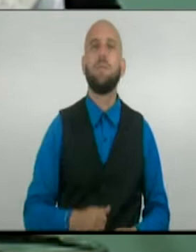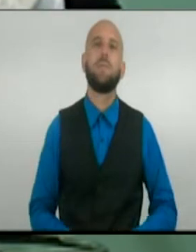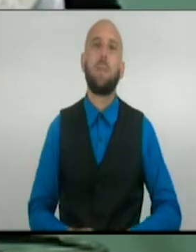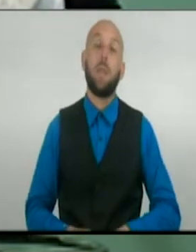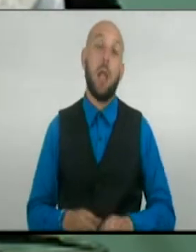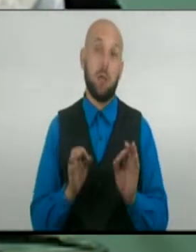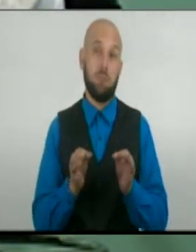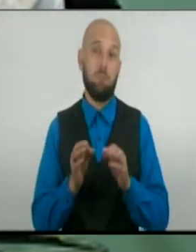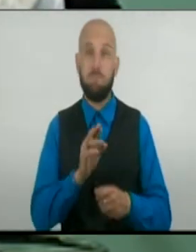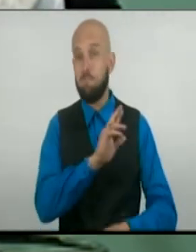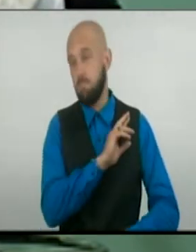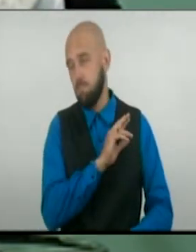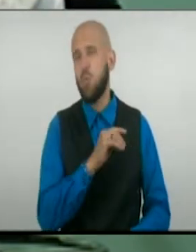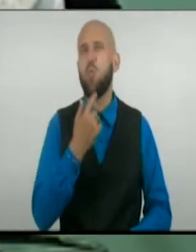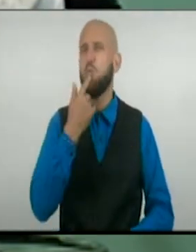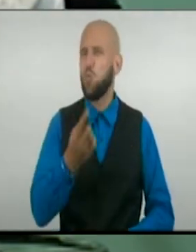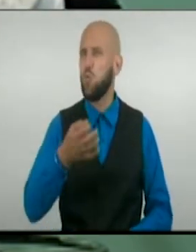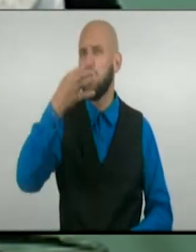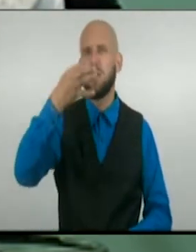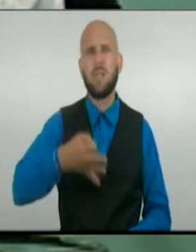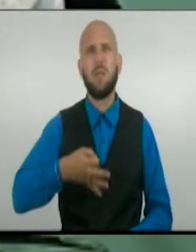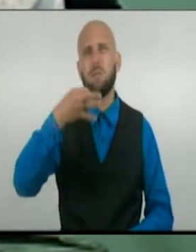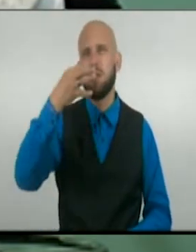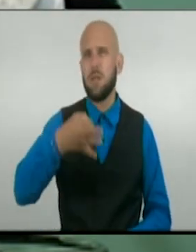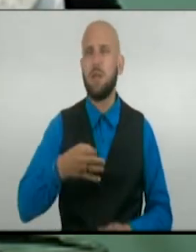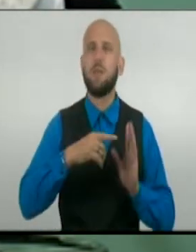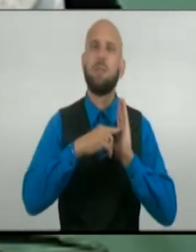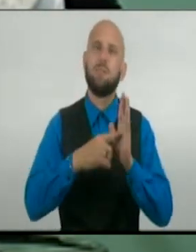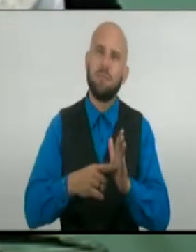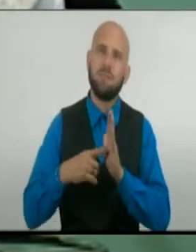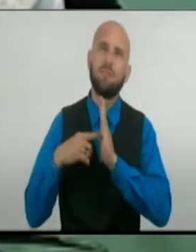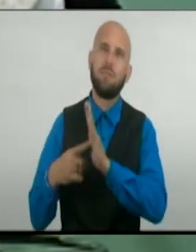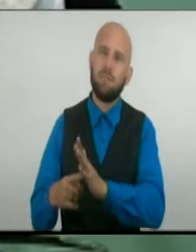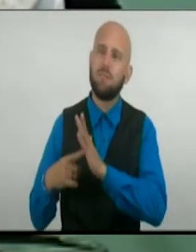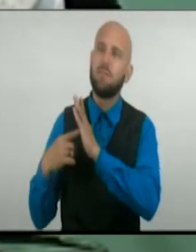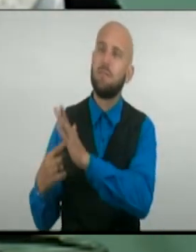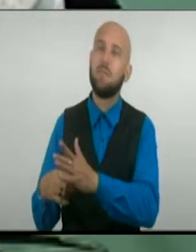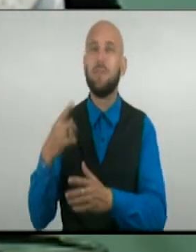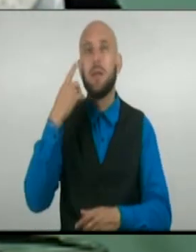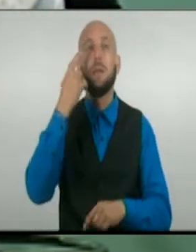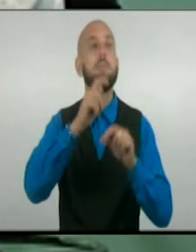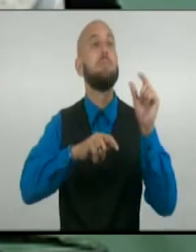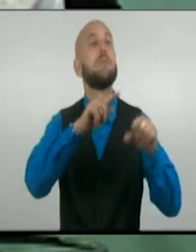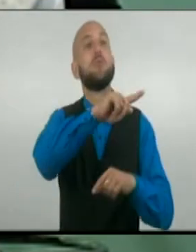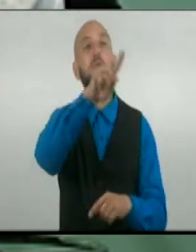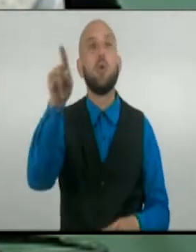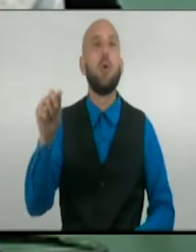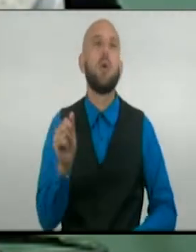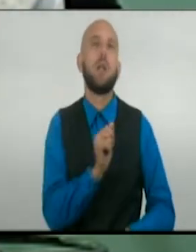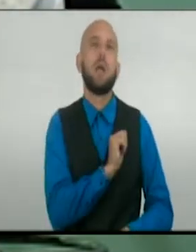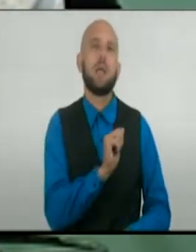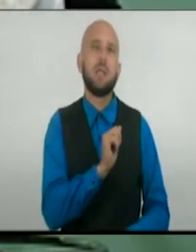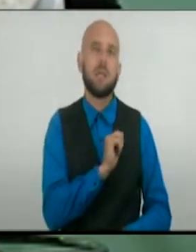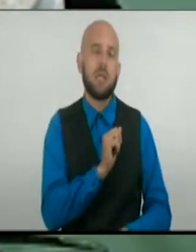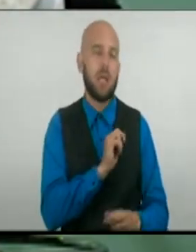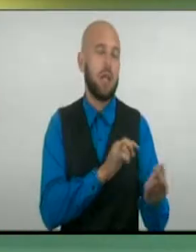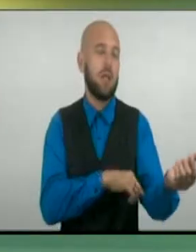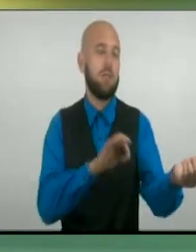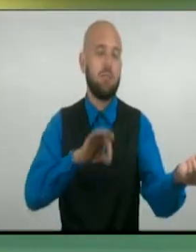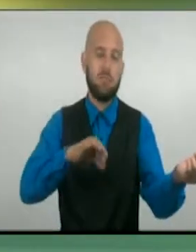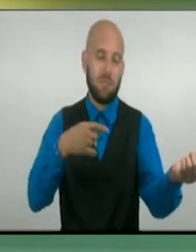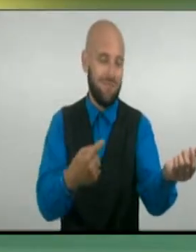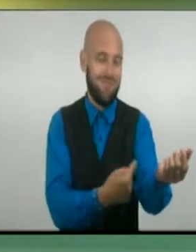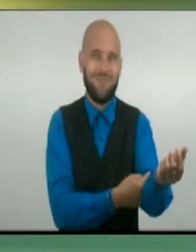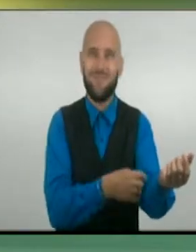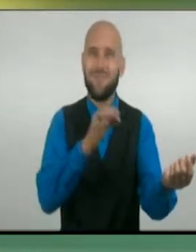siempre hemos dicho y hacemos un llamado a nuestros donantes ya la población a la población también porque